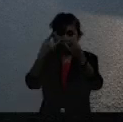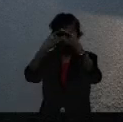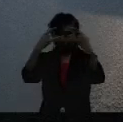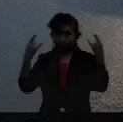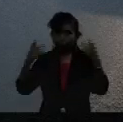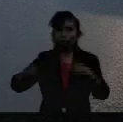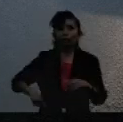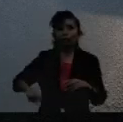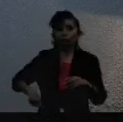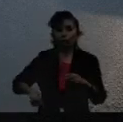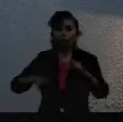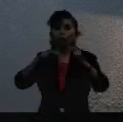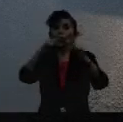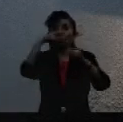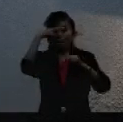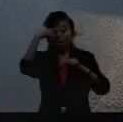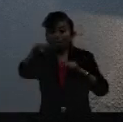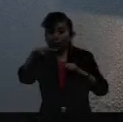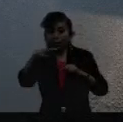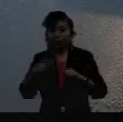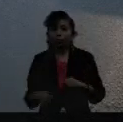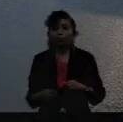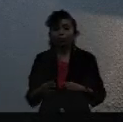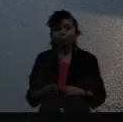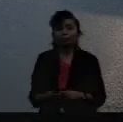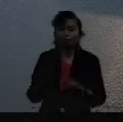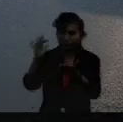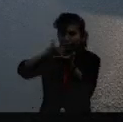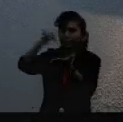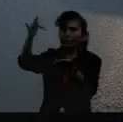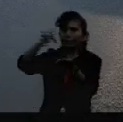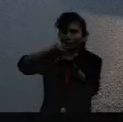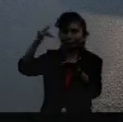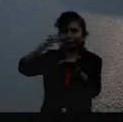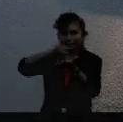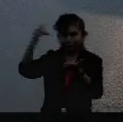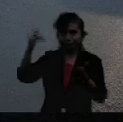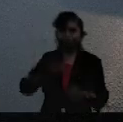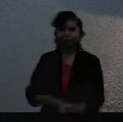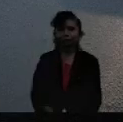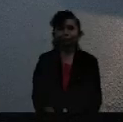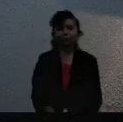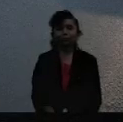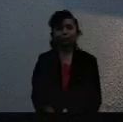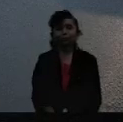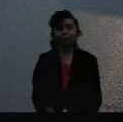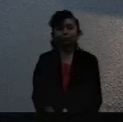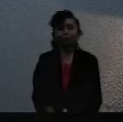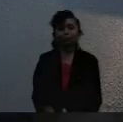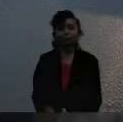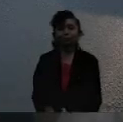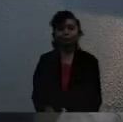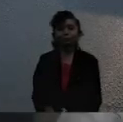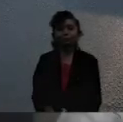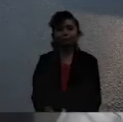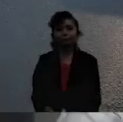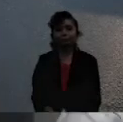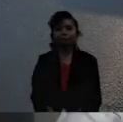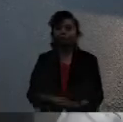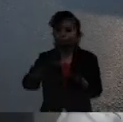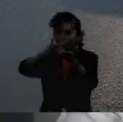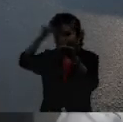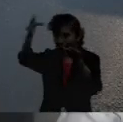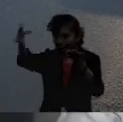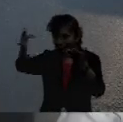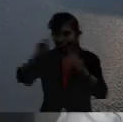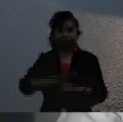del Gobierno Federal ratificado por la presidenta Muchísimas gracias en tu encargo Muchas gracias Gracias